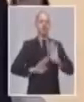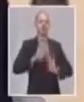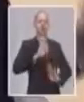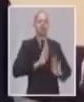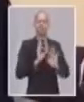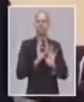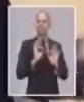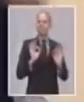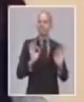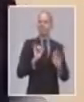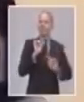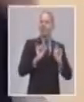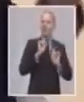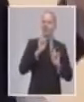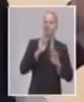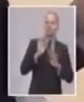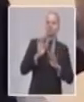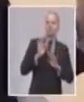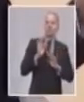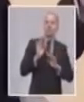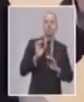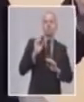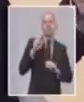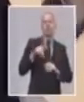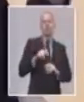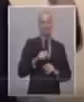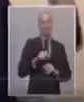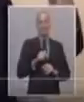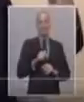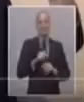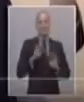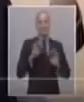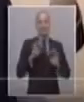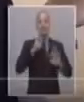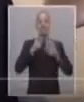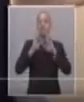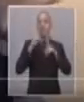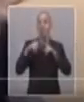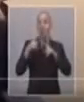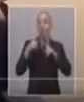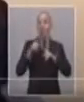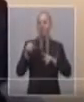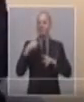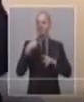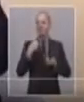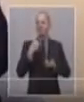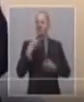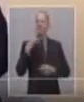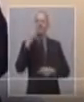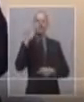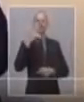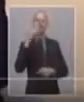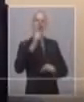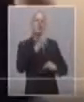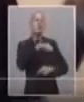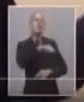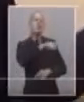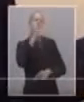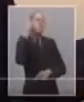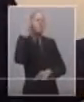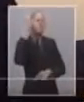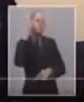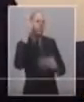comunicación, en psicología, en sociología, que crean campañas de forma tal que estas personas que o están en la red